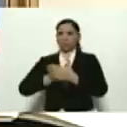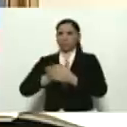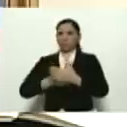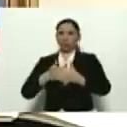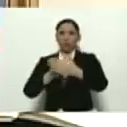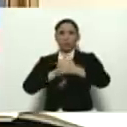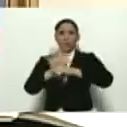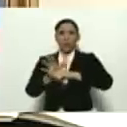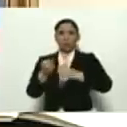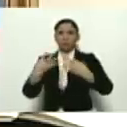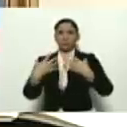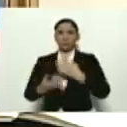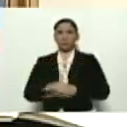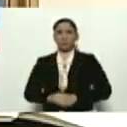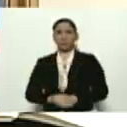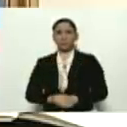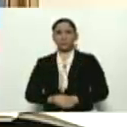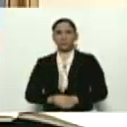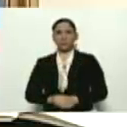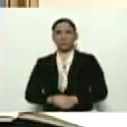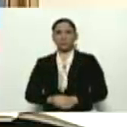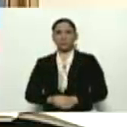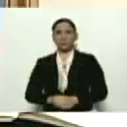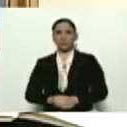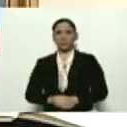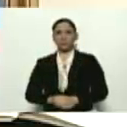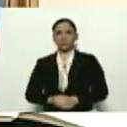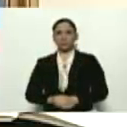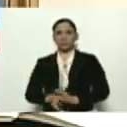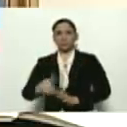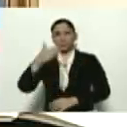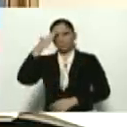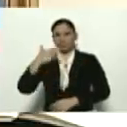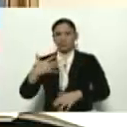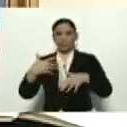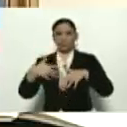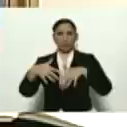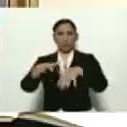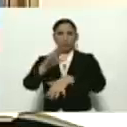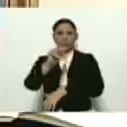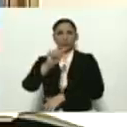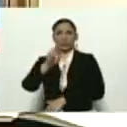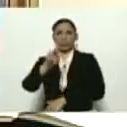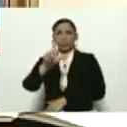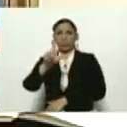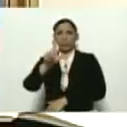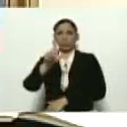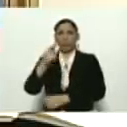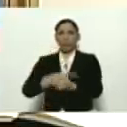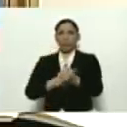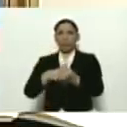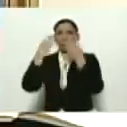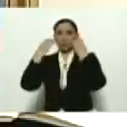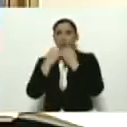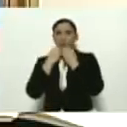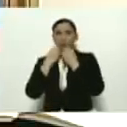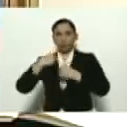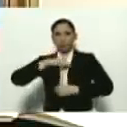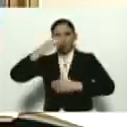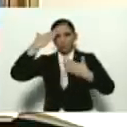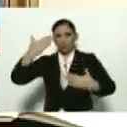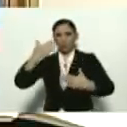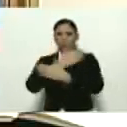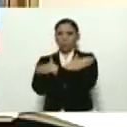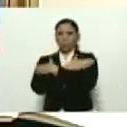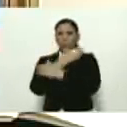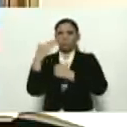el COVID-19 y al general de ejércitos Raúl Castro Ruz, nuestro saludo y nuestro